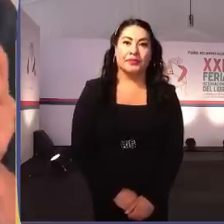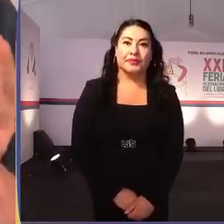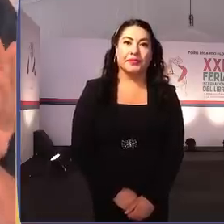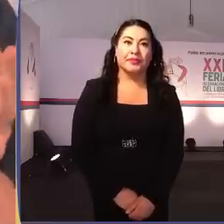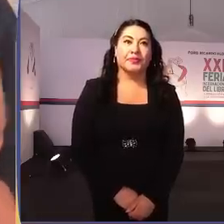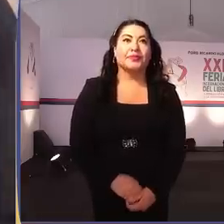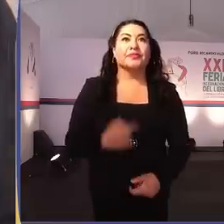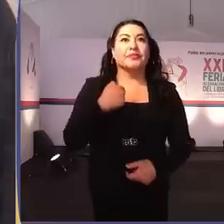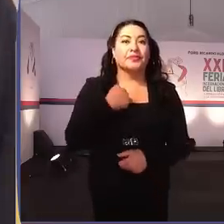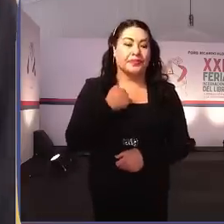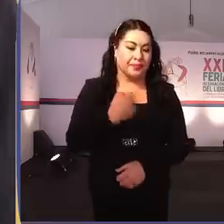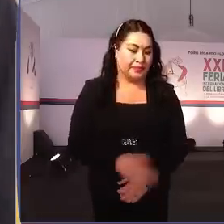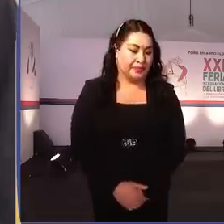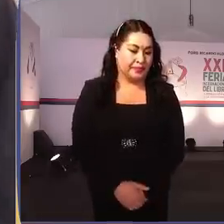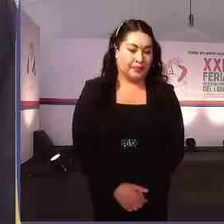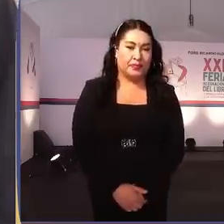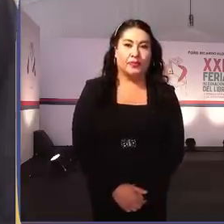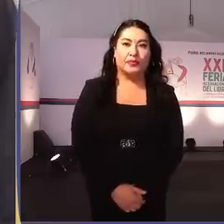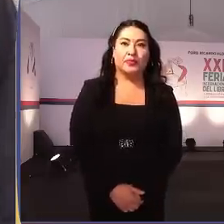Yo tenía